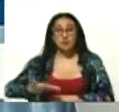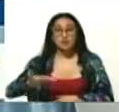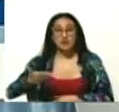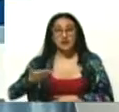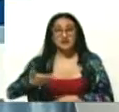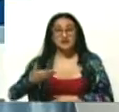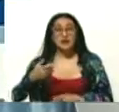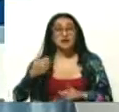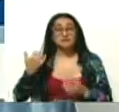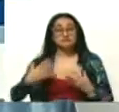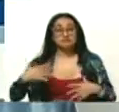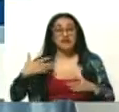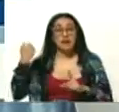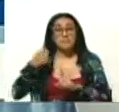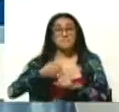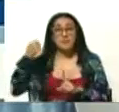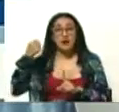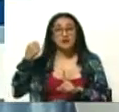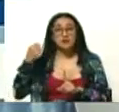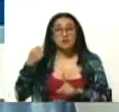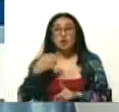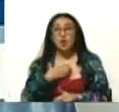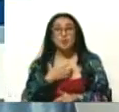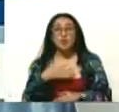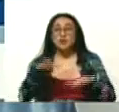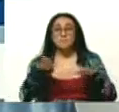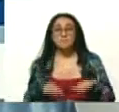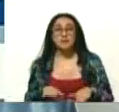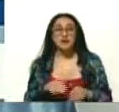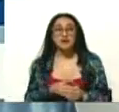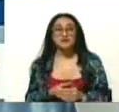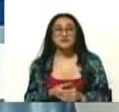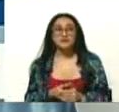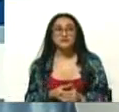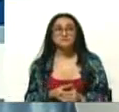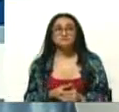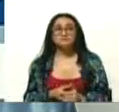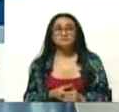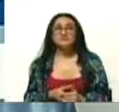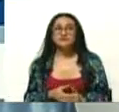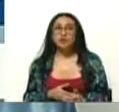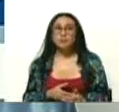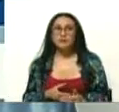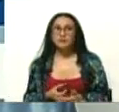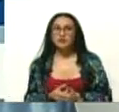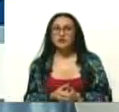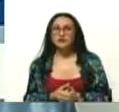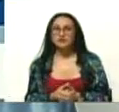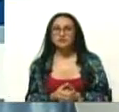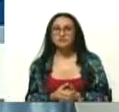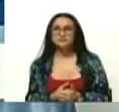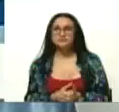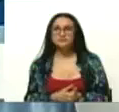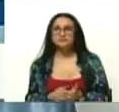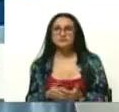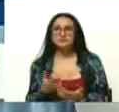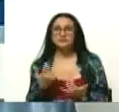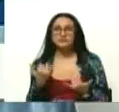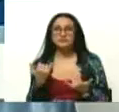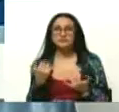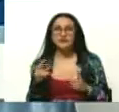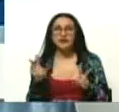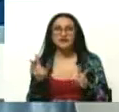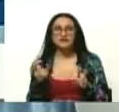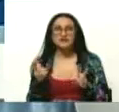gran impacto, que no puede cesar. Independientemente que estemos o no en periodo escolar, la instrucción que he dado